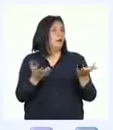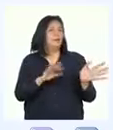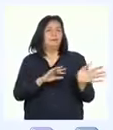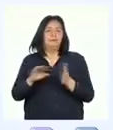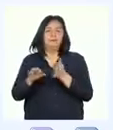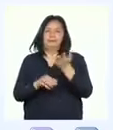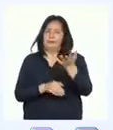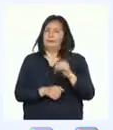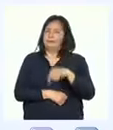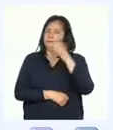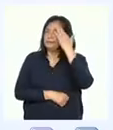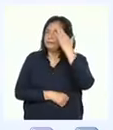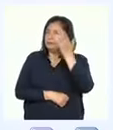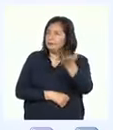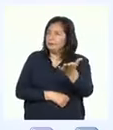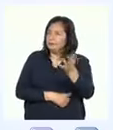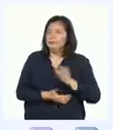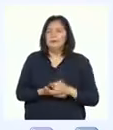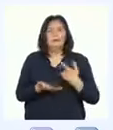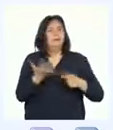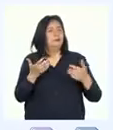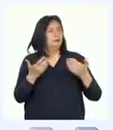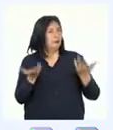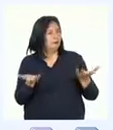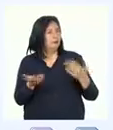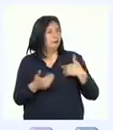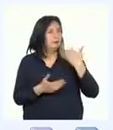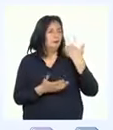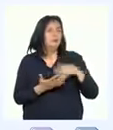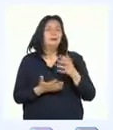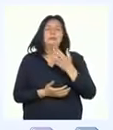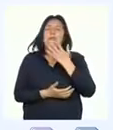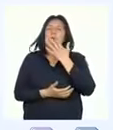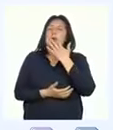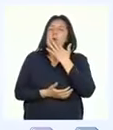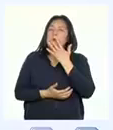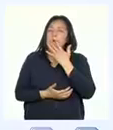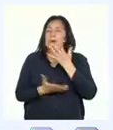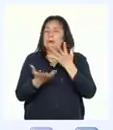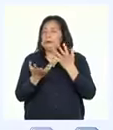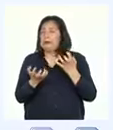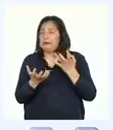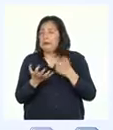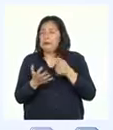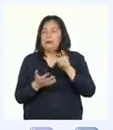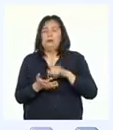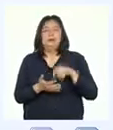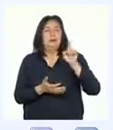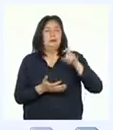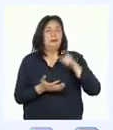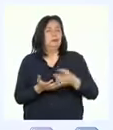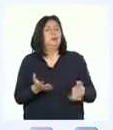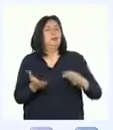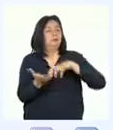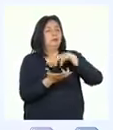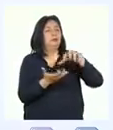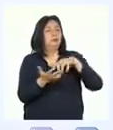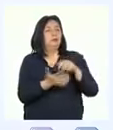bien, ¿sabías que para obtener el tono de pintura deseado, debíamos